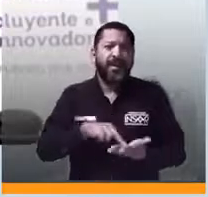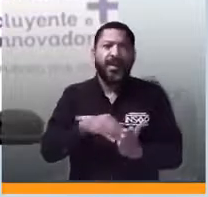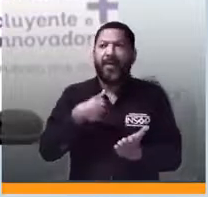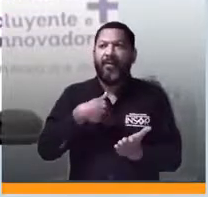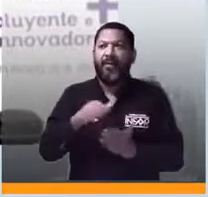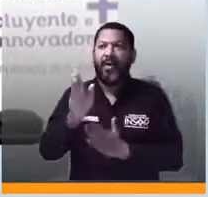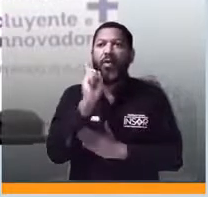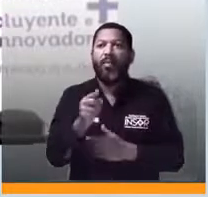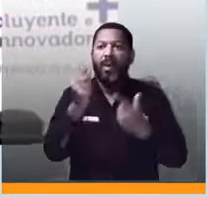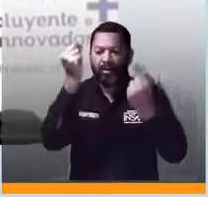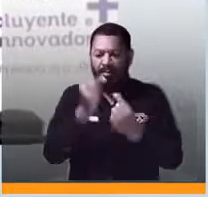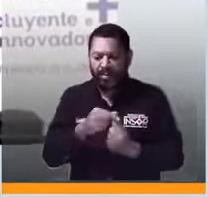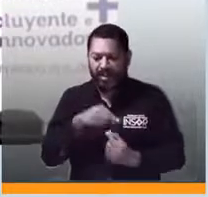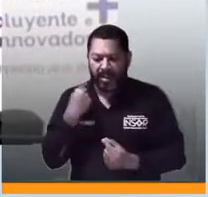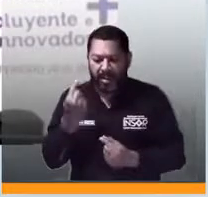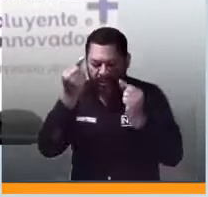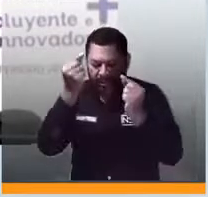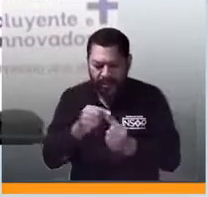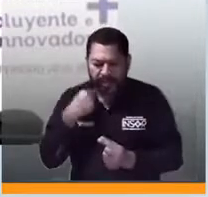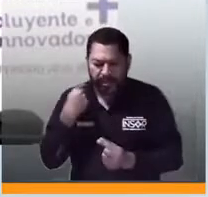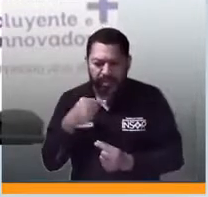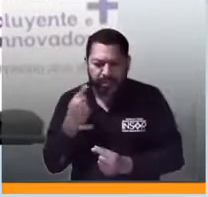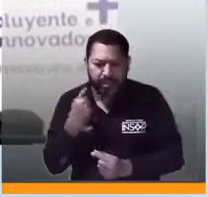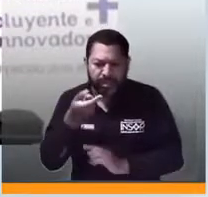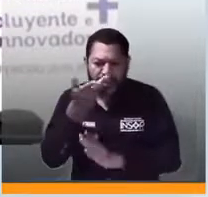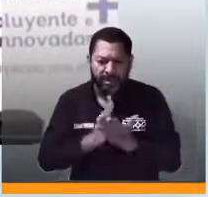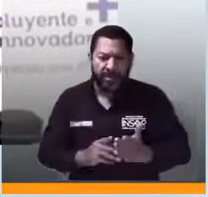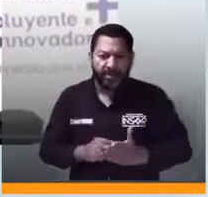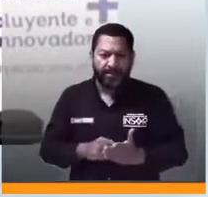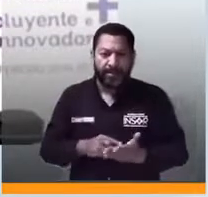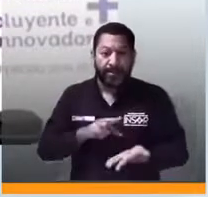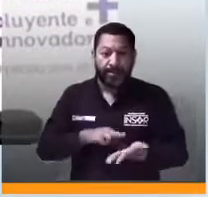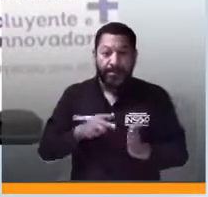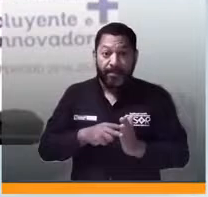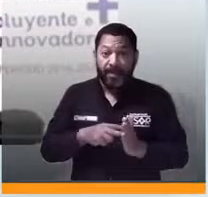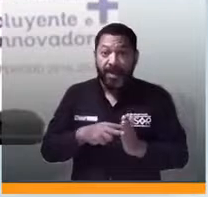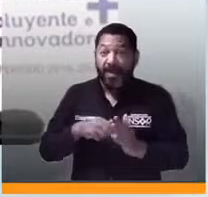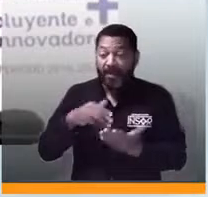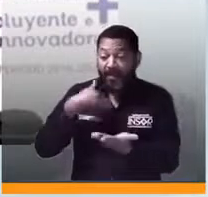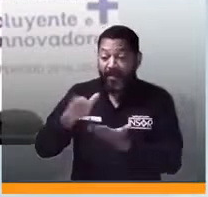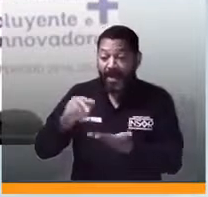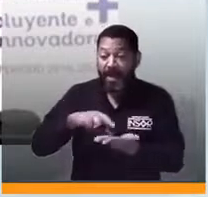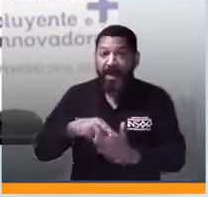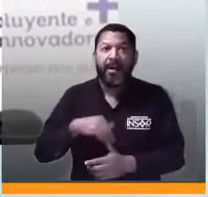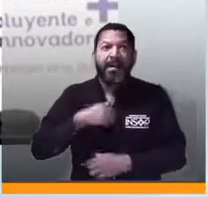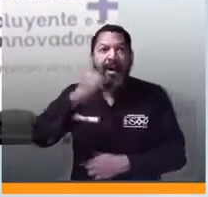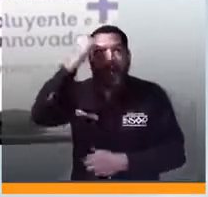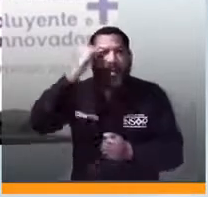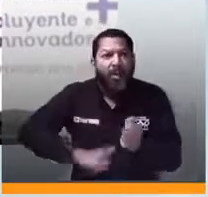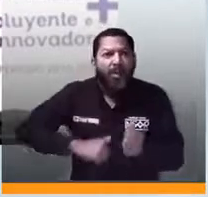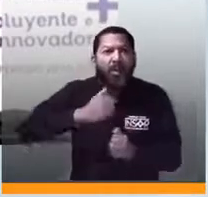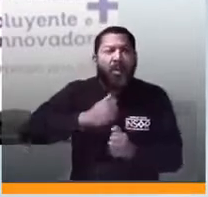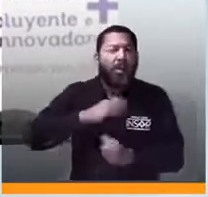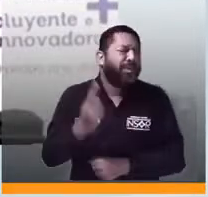bajo rendimiento. La sabiduría de los estudiantes decía era fuera por bajo rendimiento, bruto, rebruto y asno.